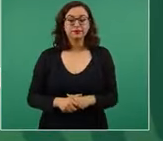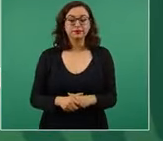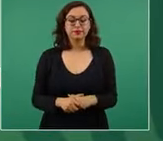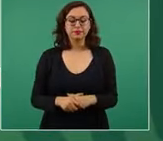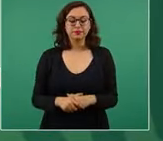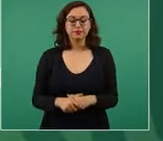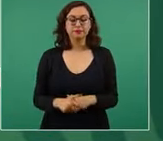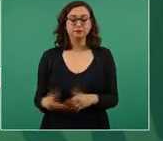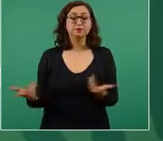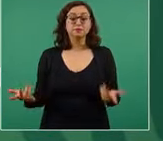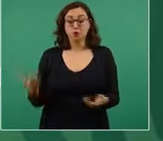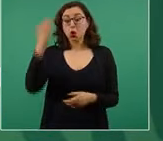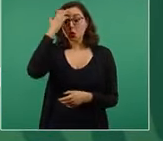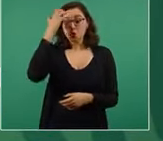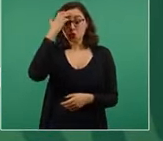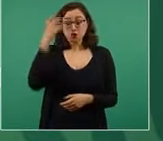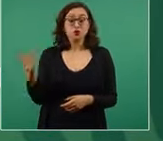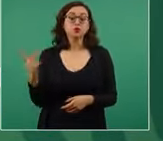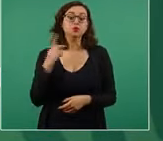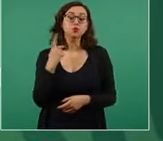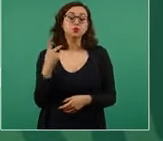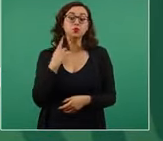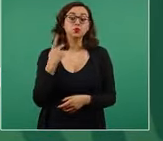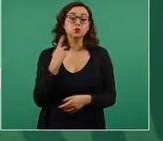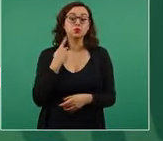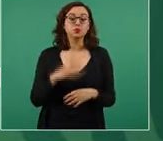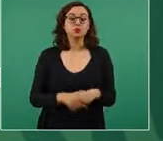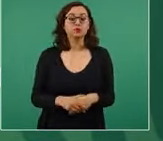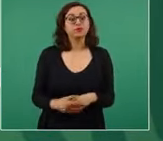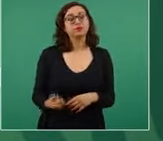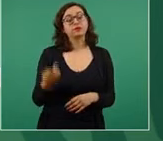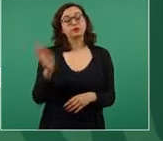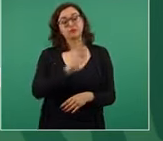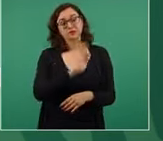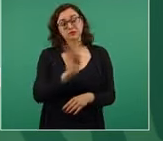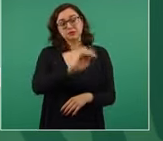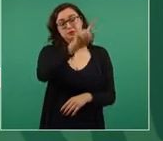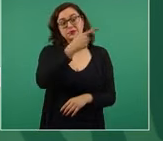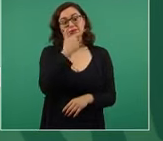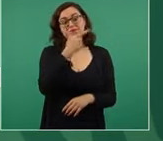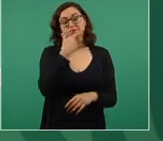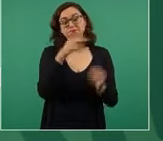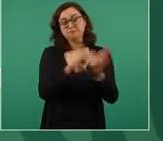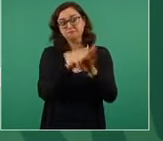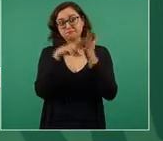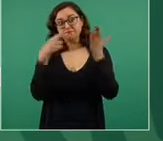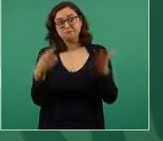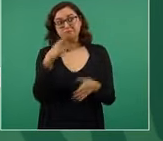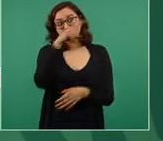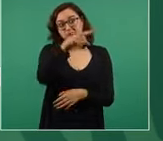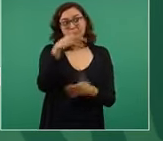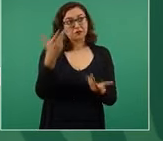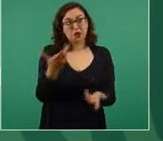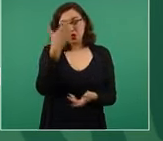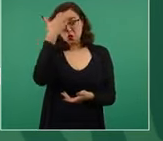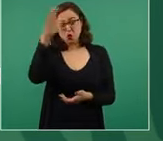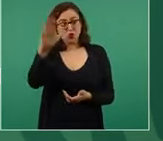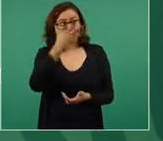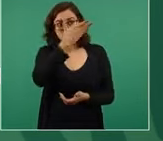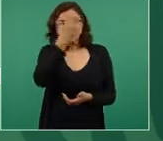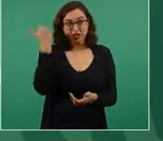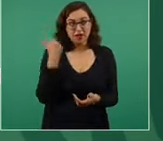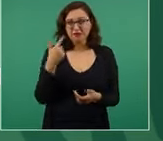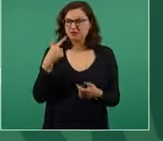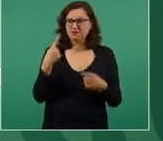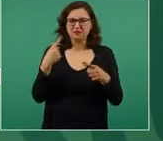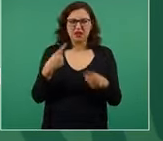de los más politizados del mundo. Esto a lo mejor la revista inglesa no lo sabe. Les voy a mandar